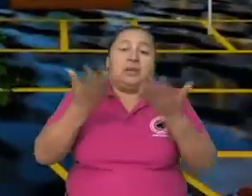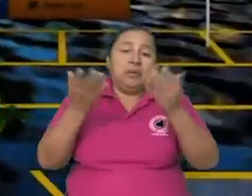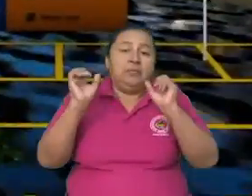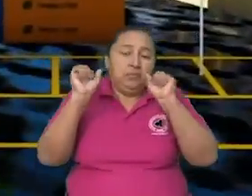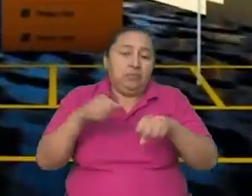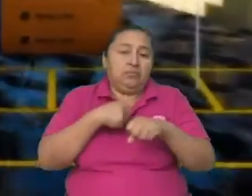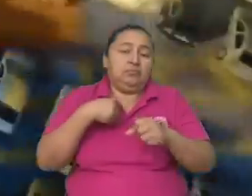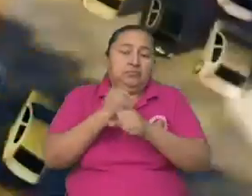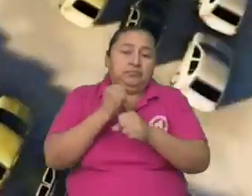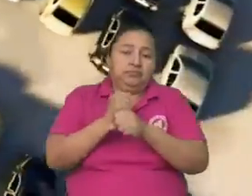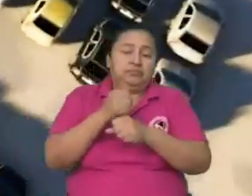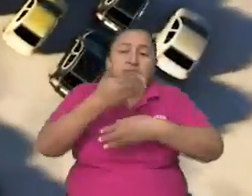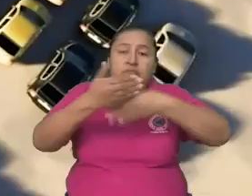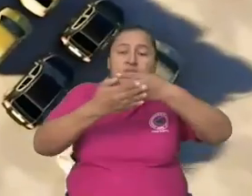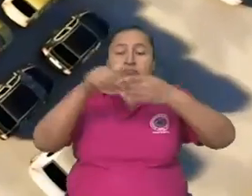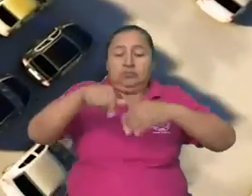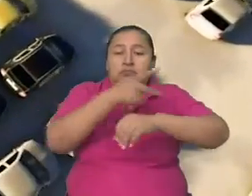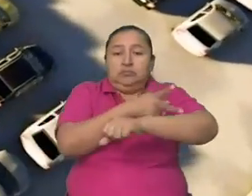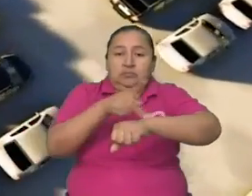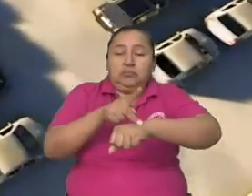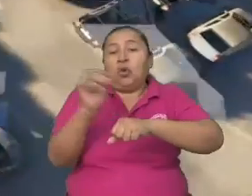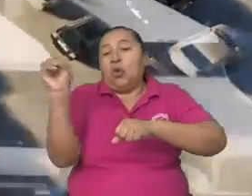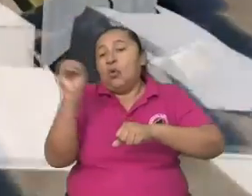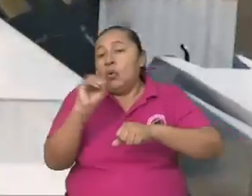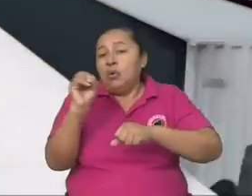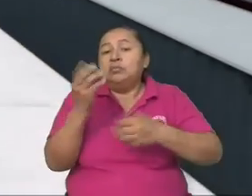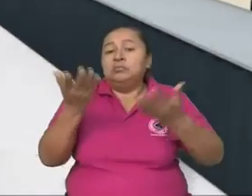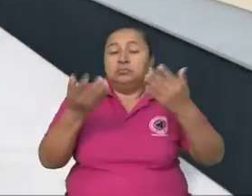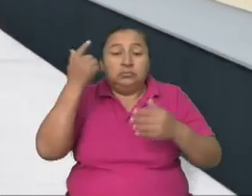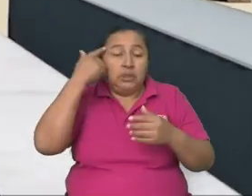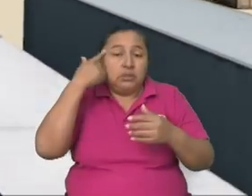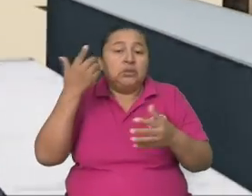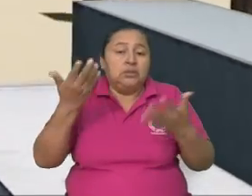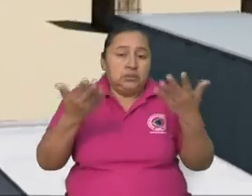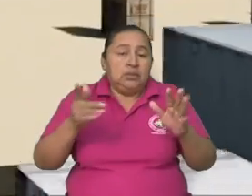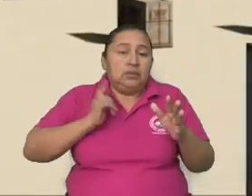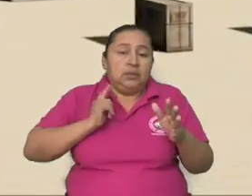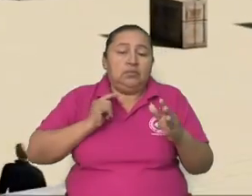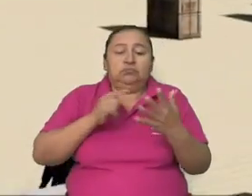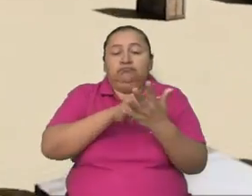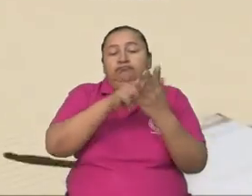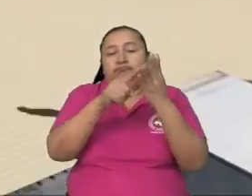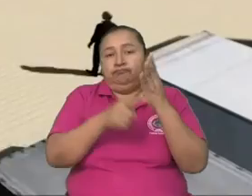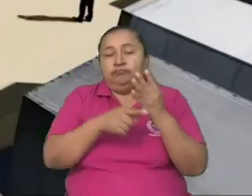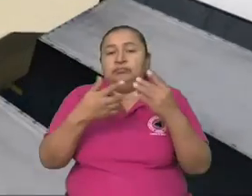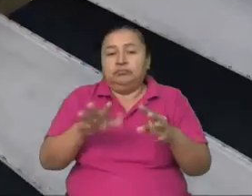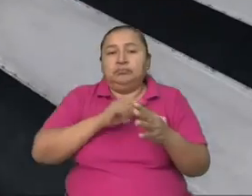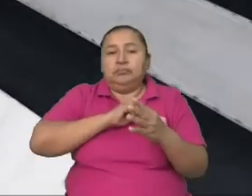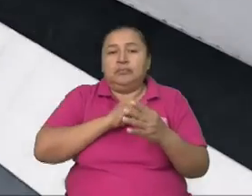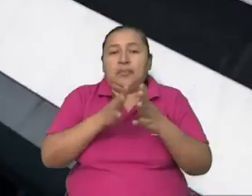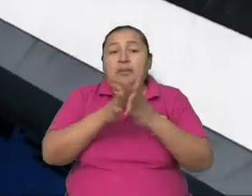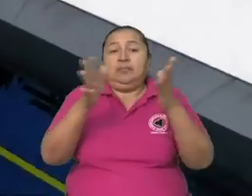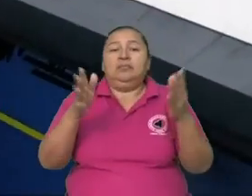oportunidad de construir ese puerto, o ahora que considero que ya tenemos el abanico ya más